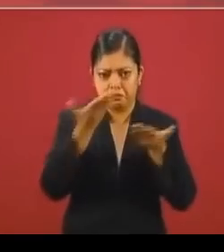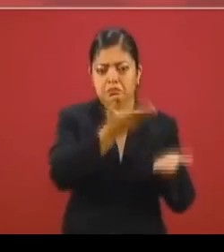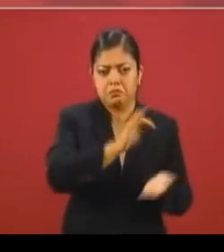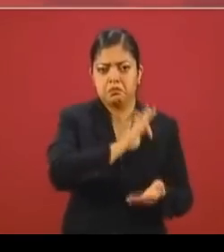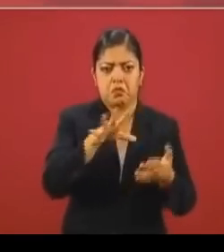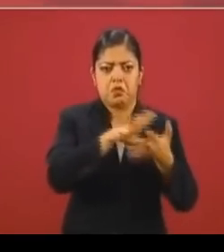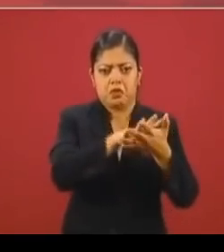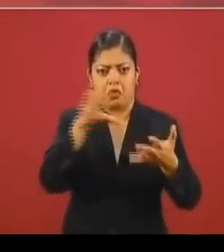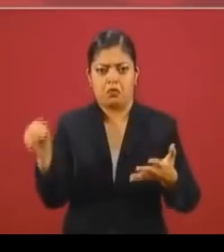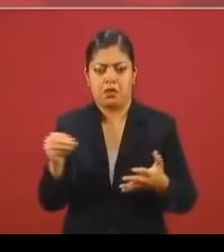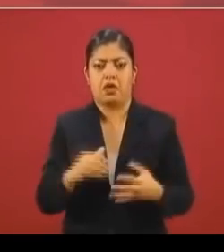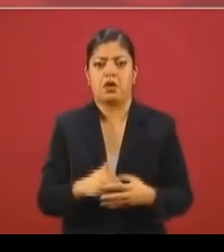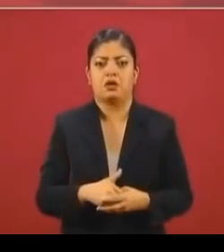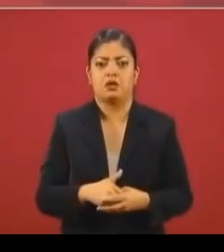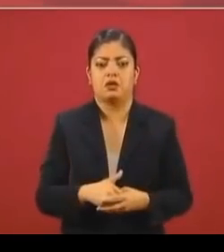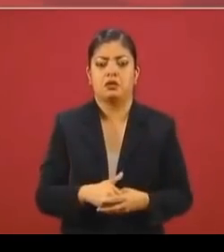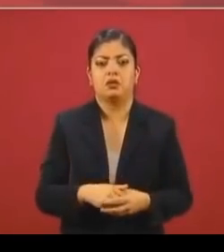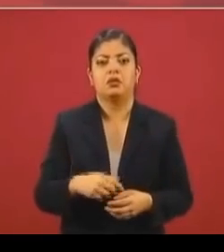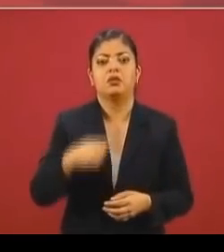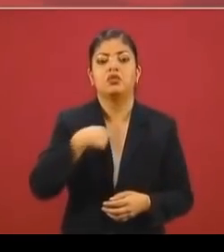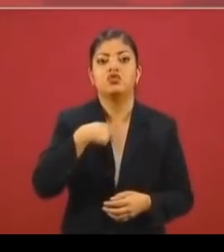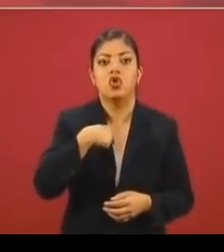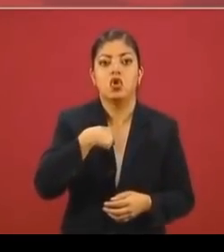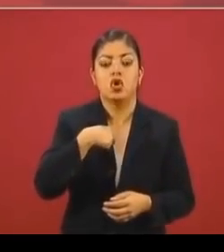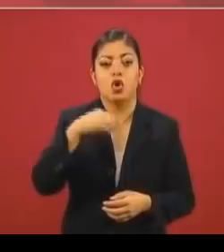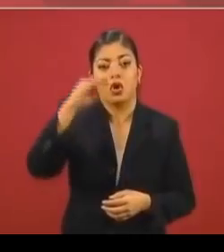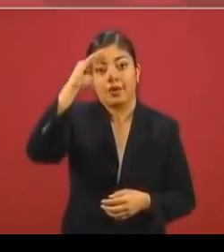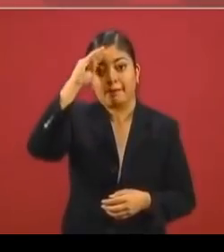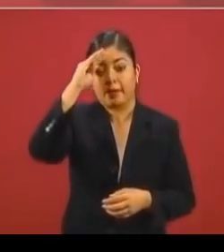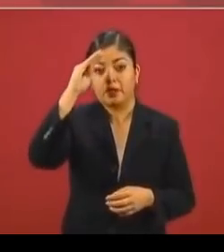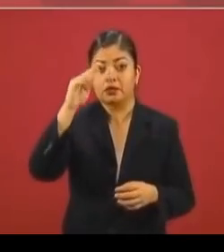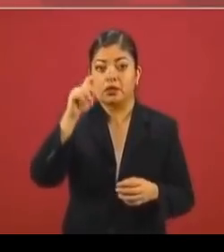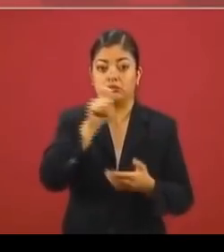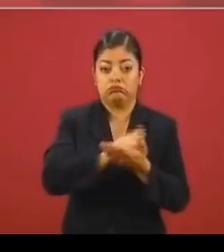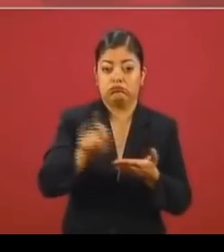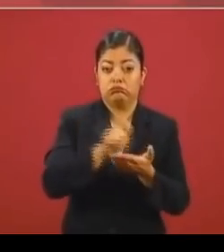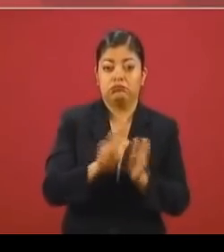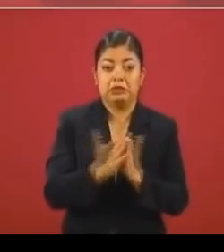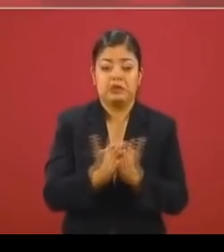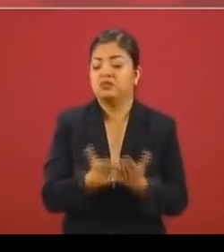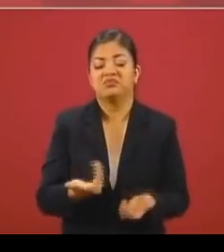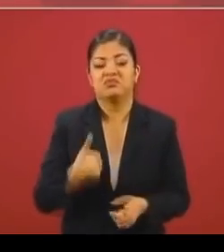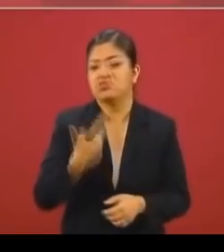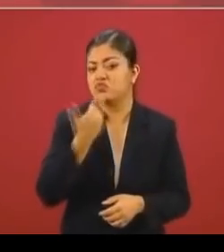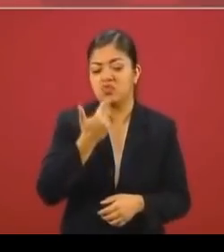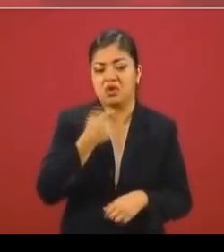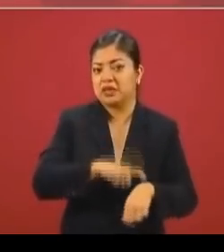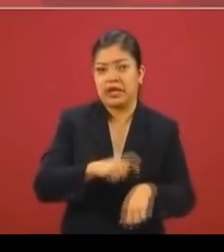puede copiar. No estoy pensando en hacer un libro, no tengo tiempo, fue